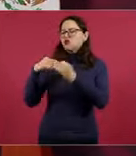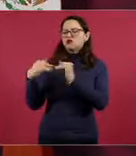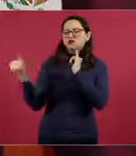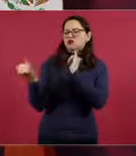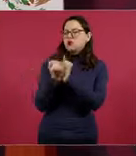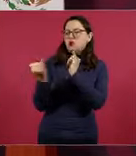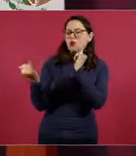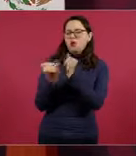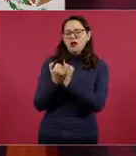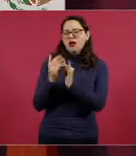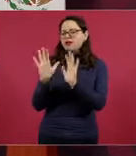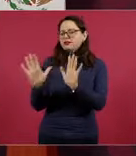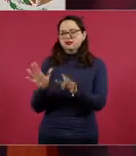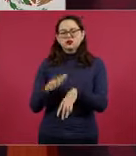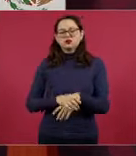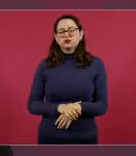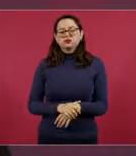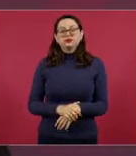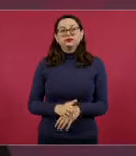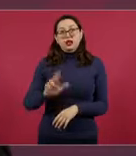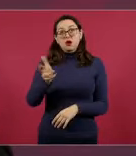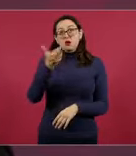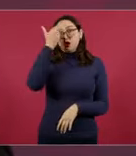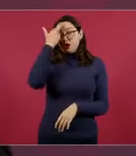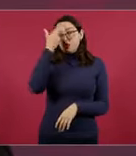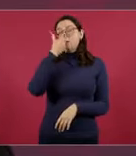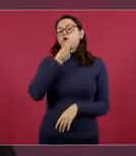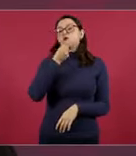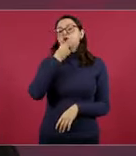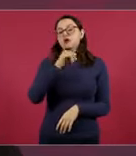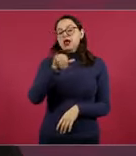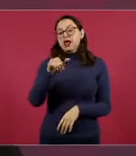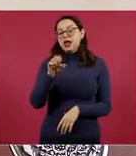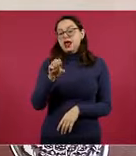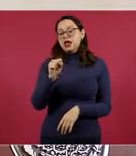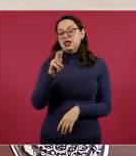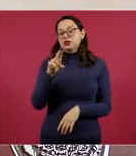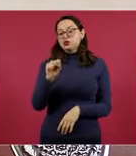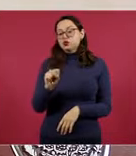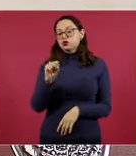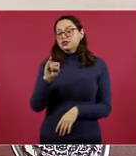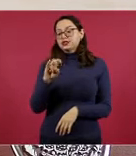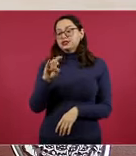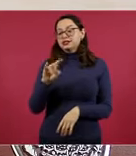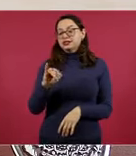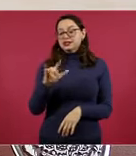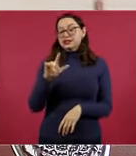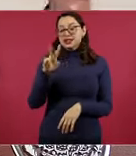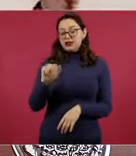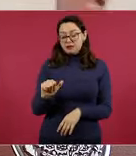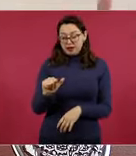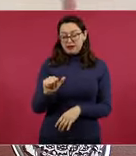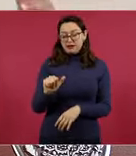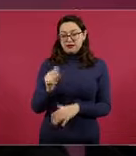Decía don Jesús Silva Herzog que ese era el peor de los males, que se